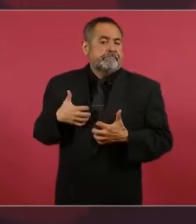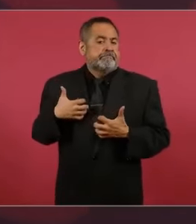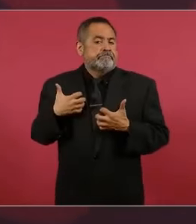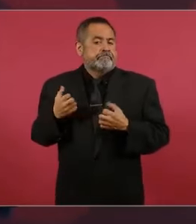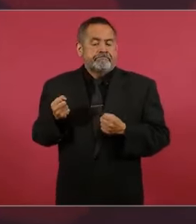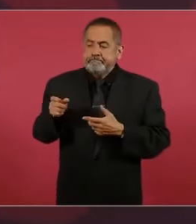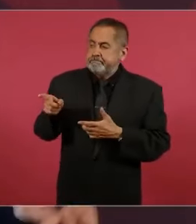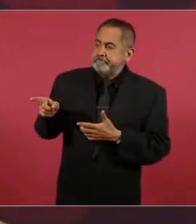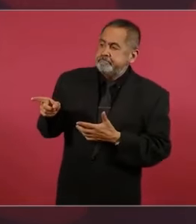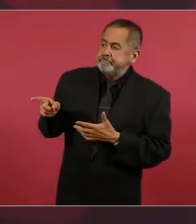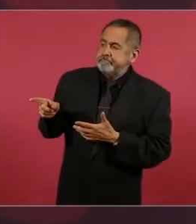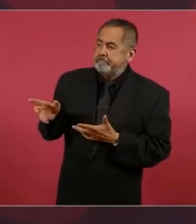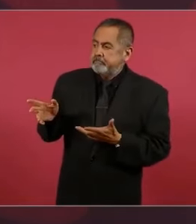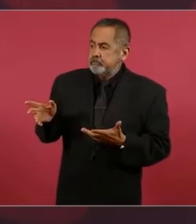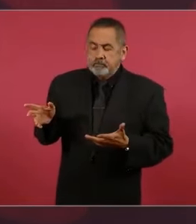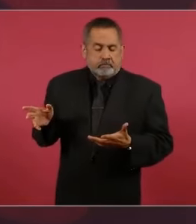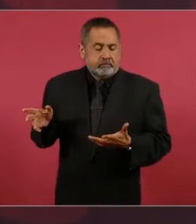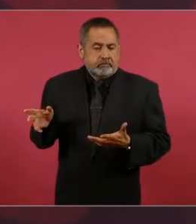como